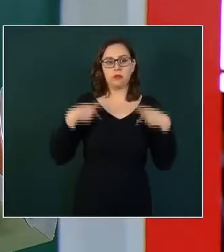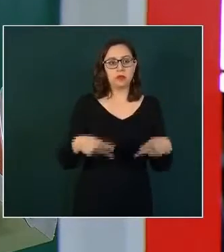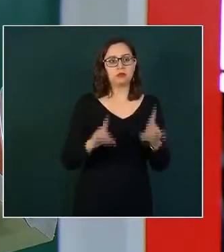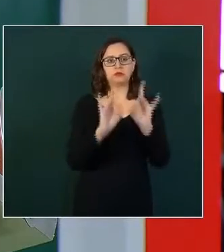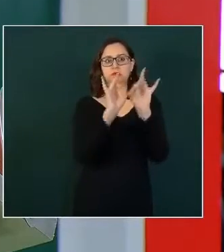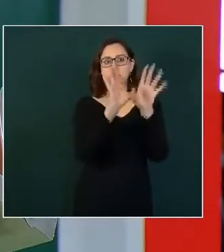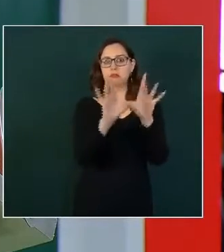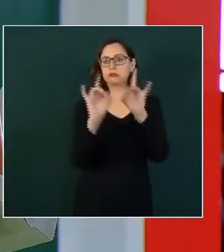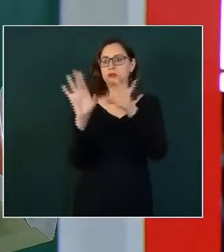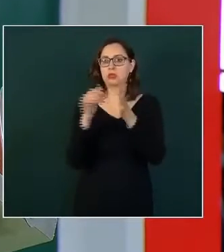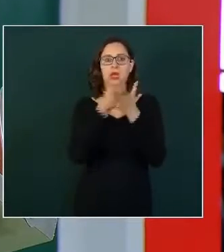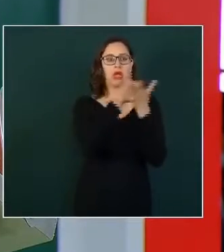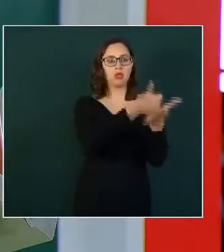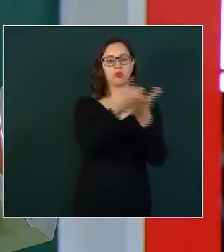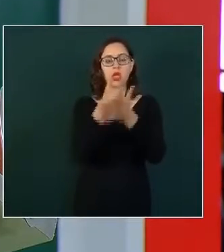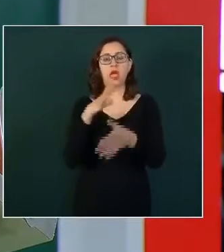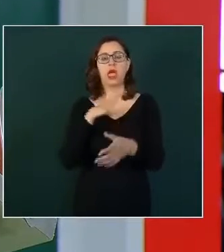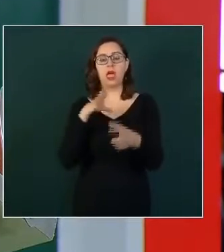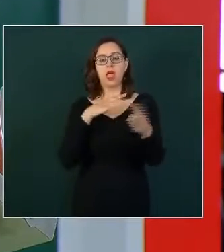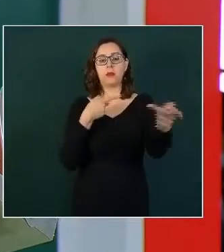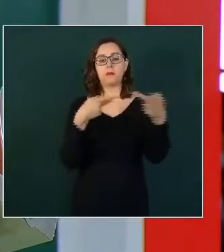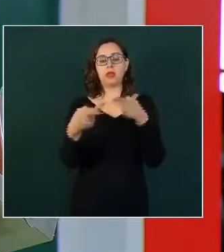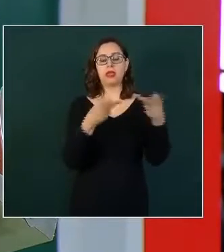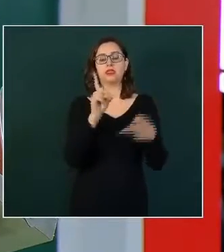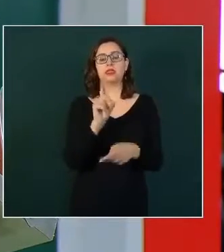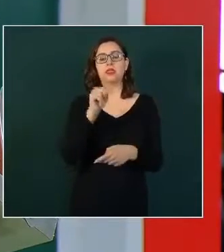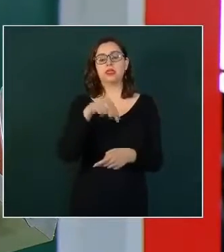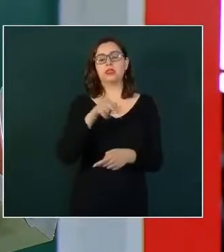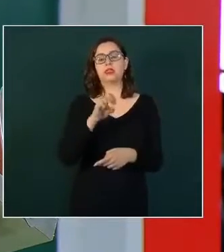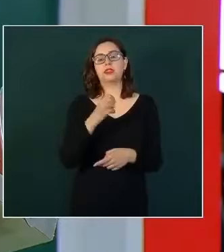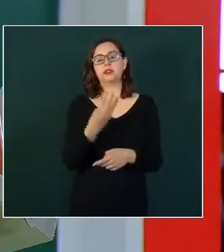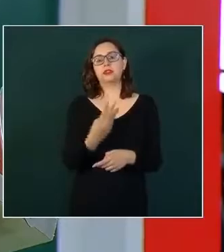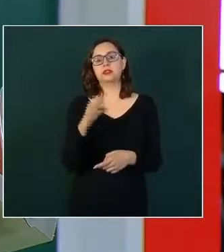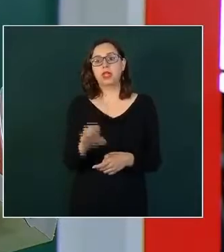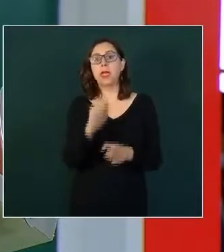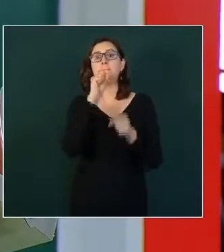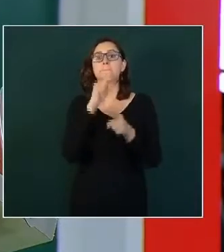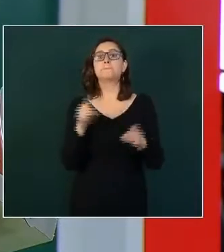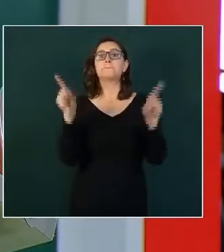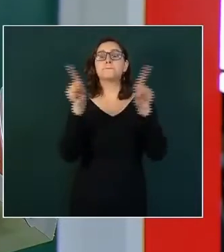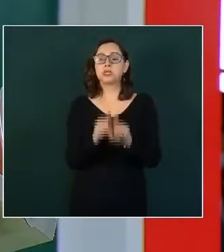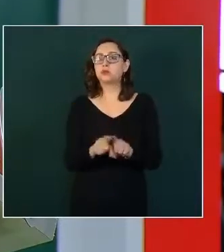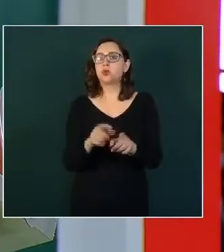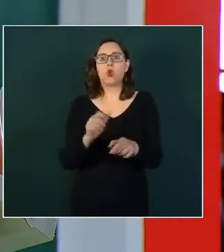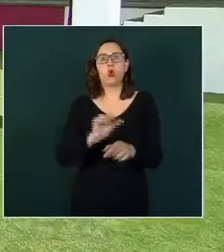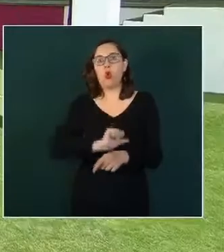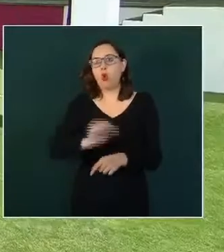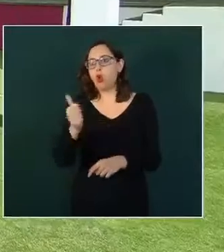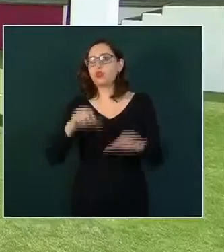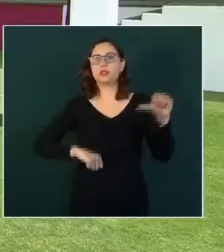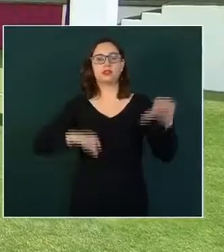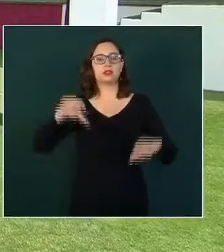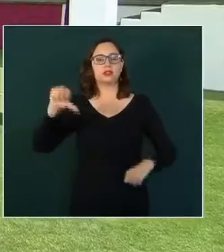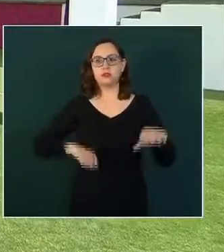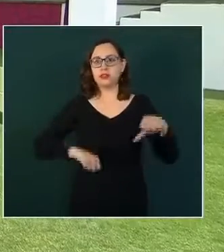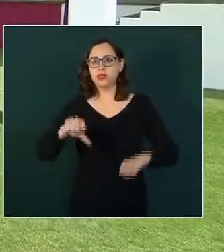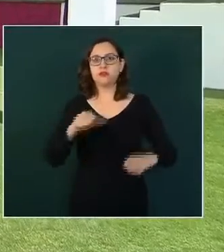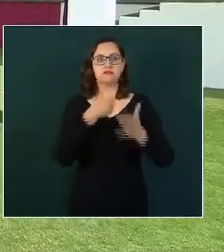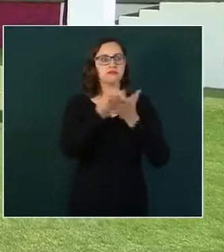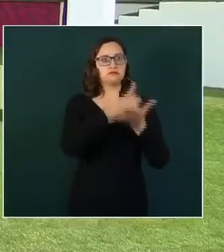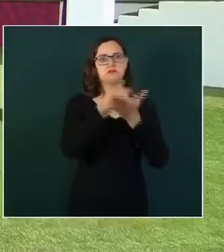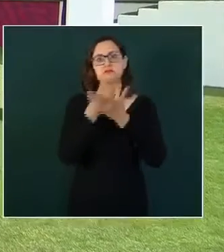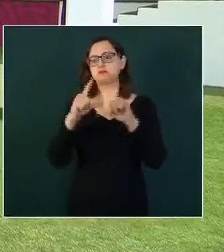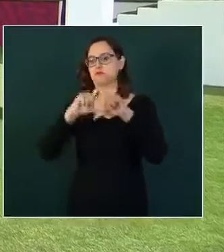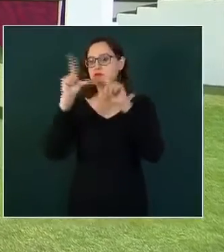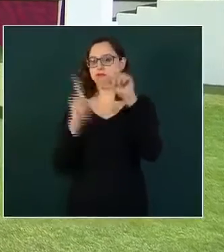civil con la aplicación del Plan DN3E y la realización de todas aquellas tareas en las que apoyamos para el desarrollo